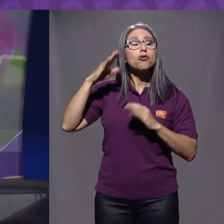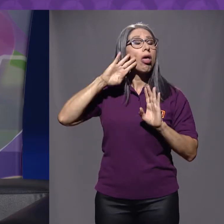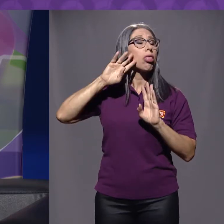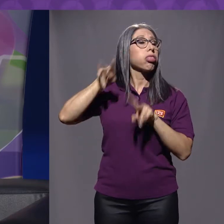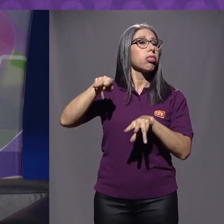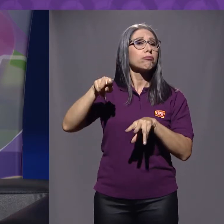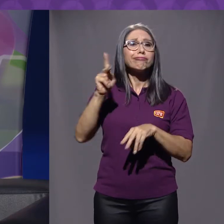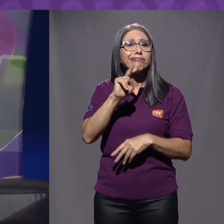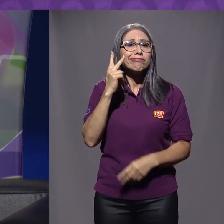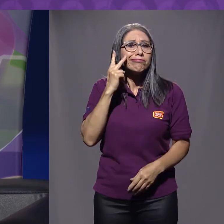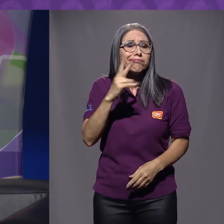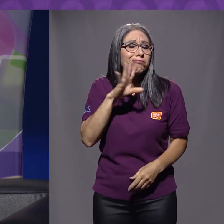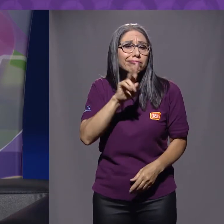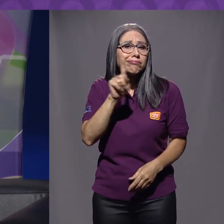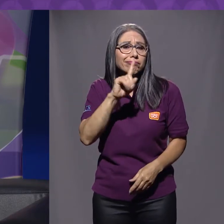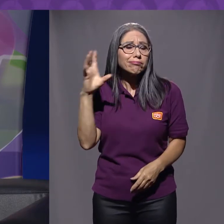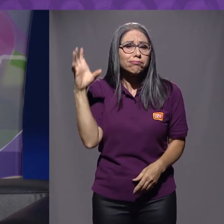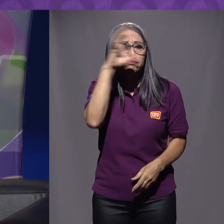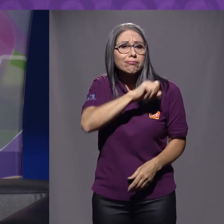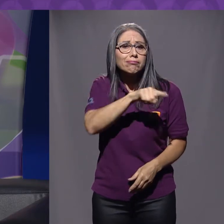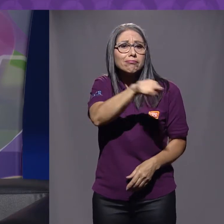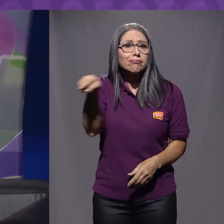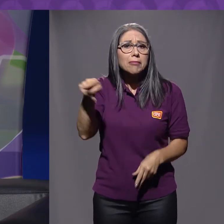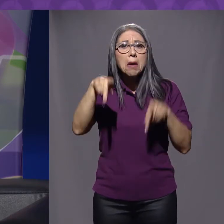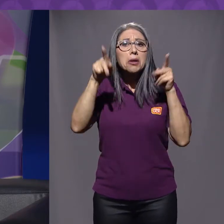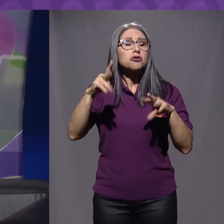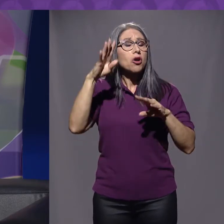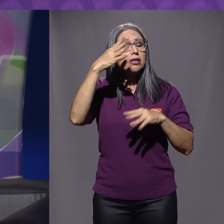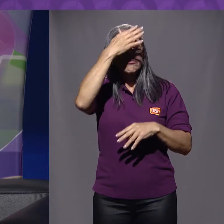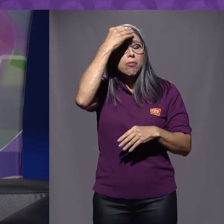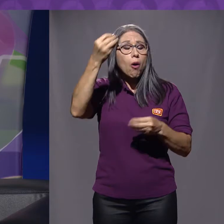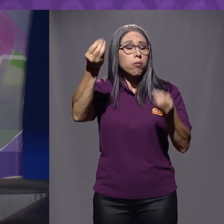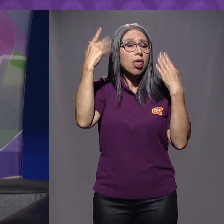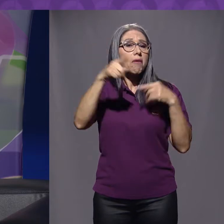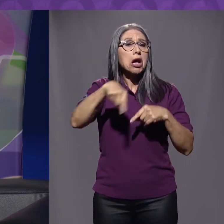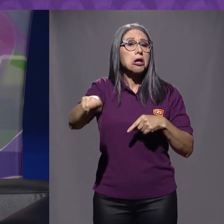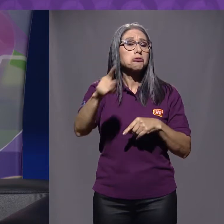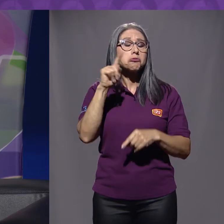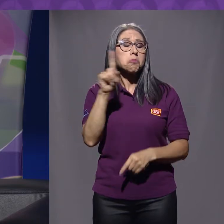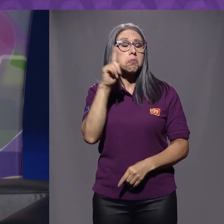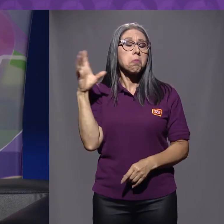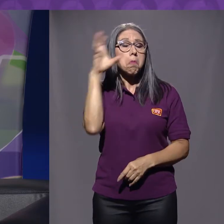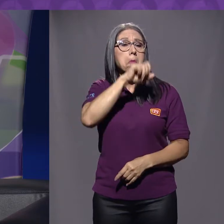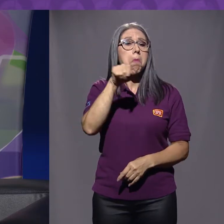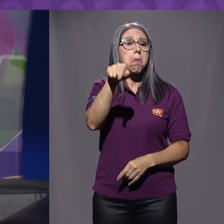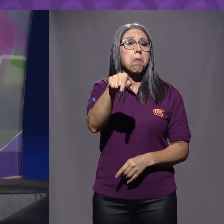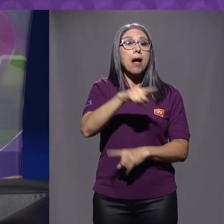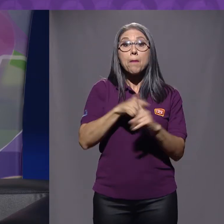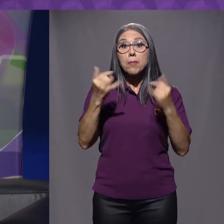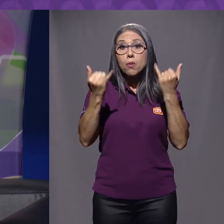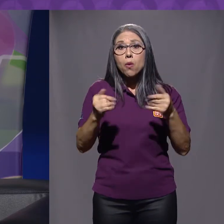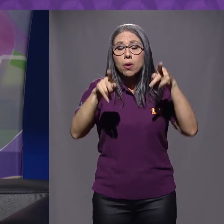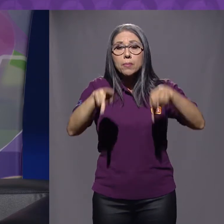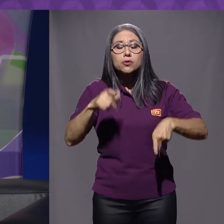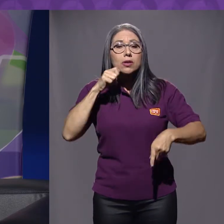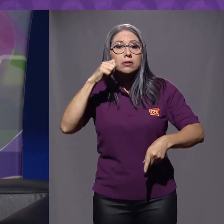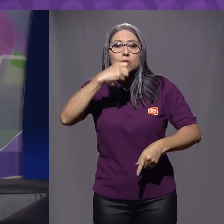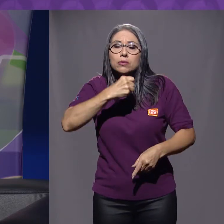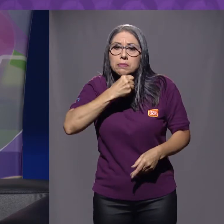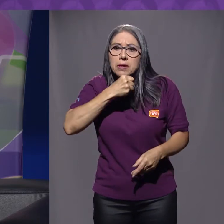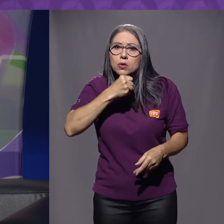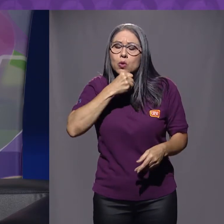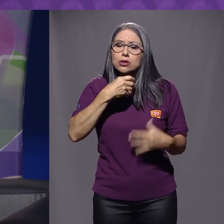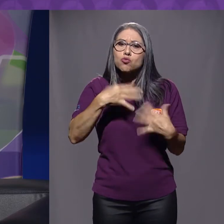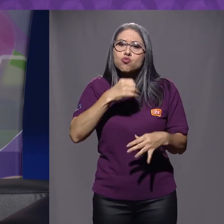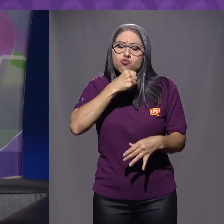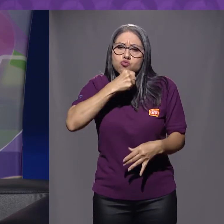muchas décadas estuvo invisibilizado y que eran olvidados prácticamente y que ahora pues tienen un papel